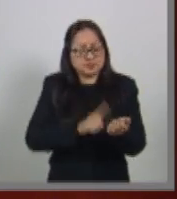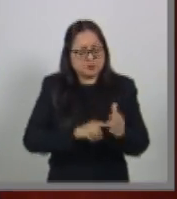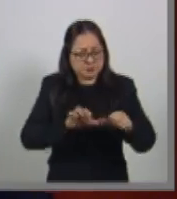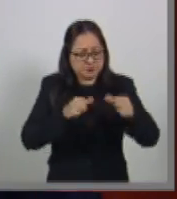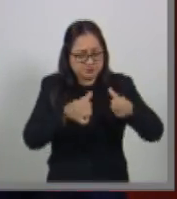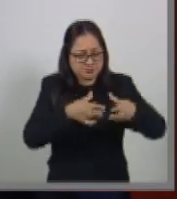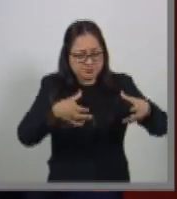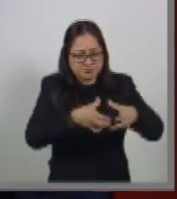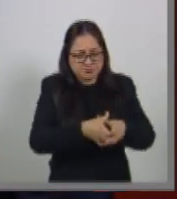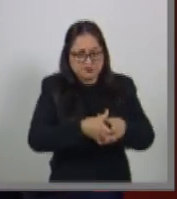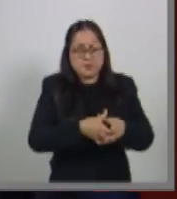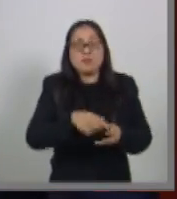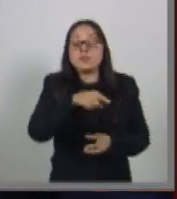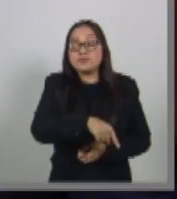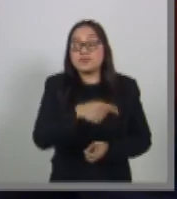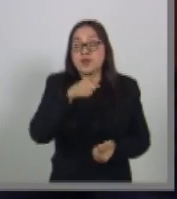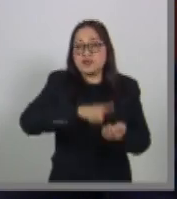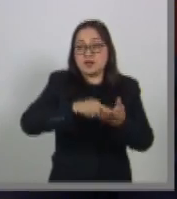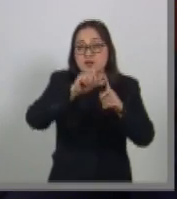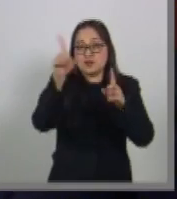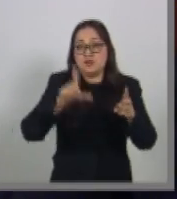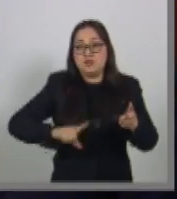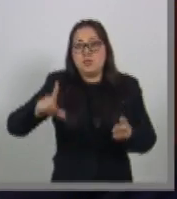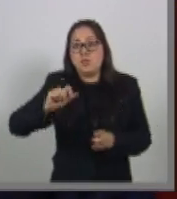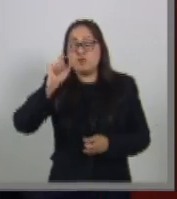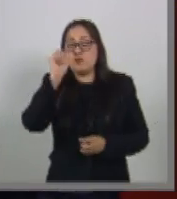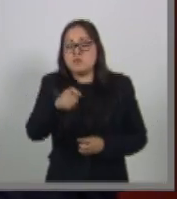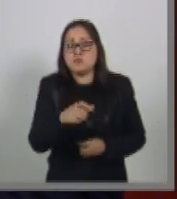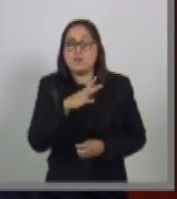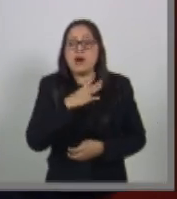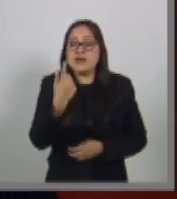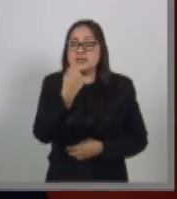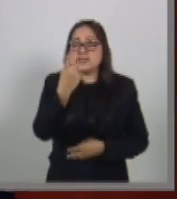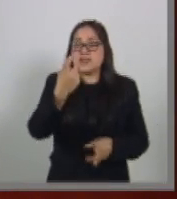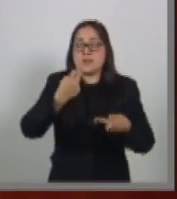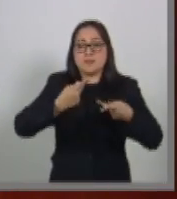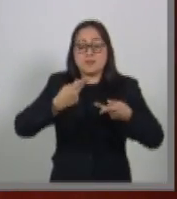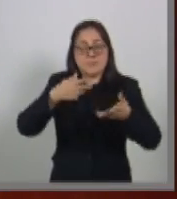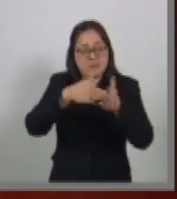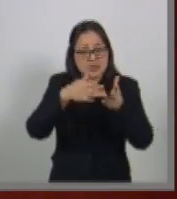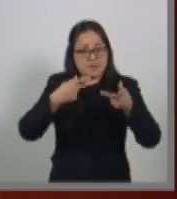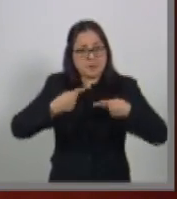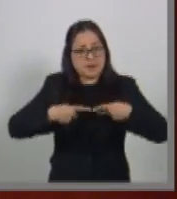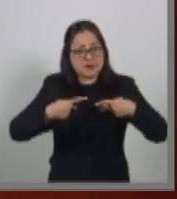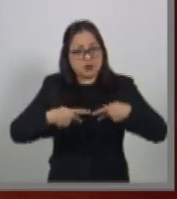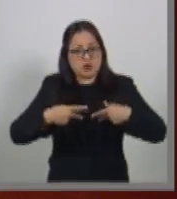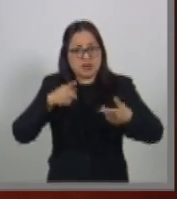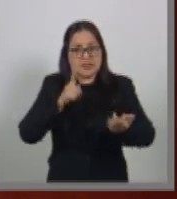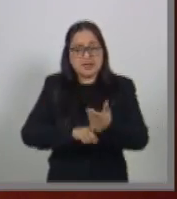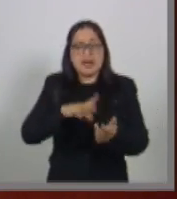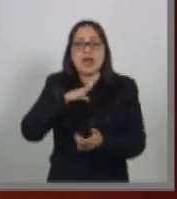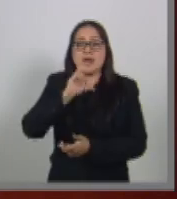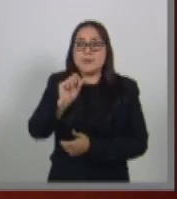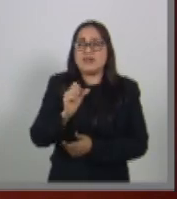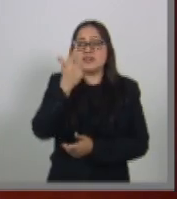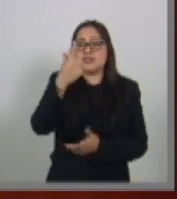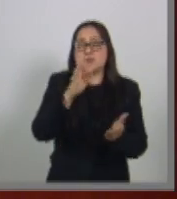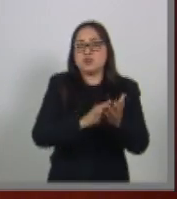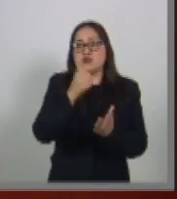país, lo que se traduce que por cada 100,000 habitantes existen